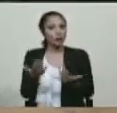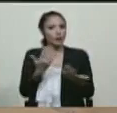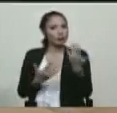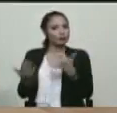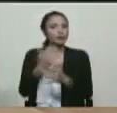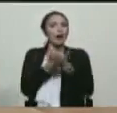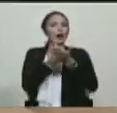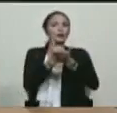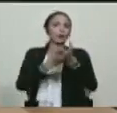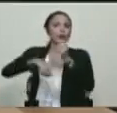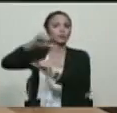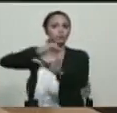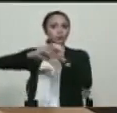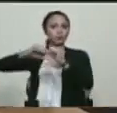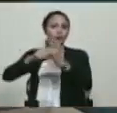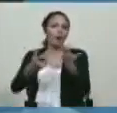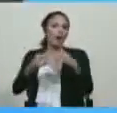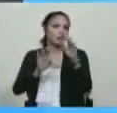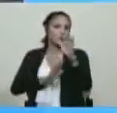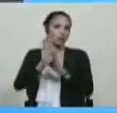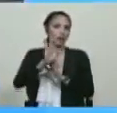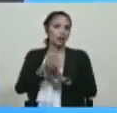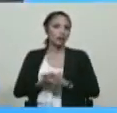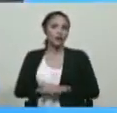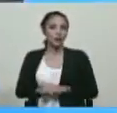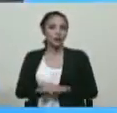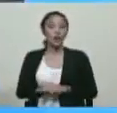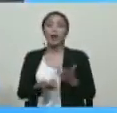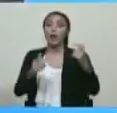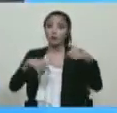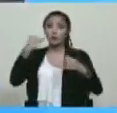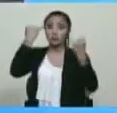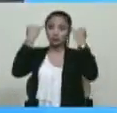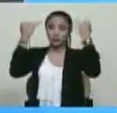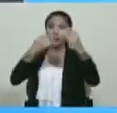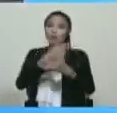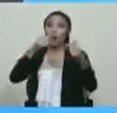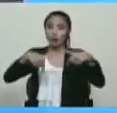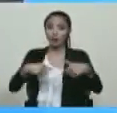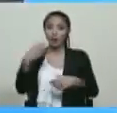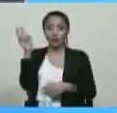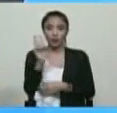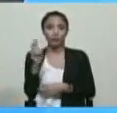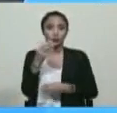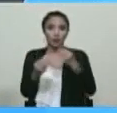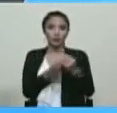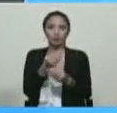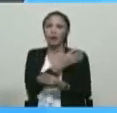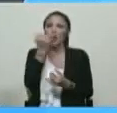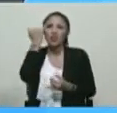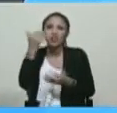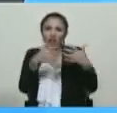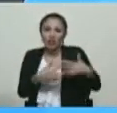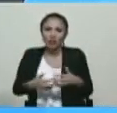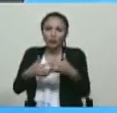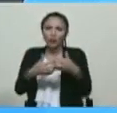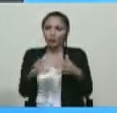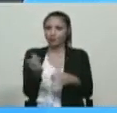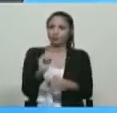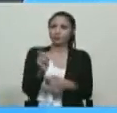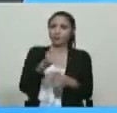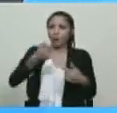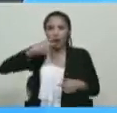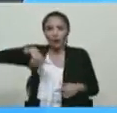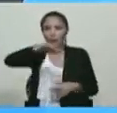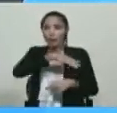pueblo de Venezuela. Fue hecho además en Venezuela, no fue hecho por el Fondo Monetario Internacional, fue hecho por nuestro